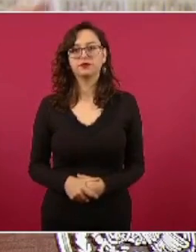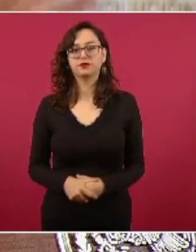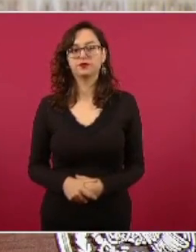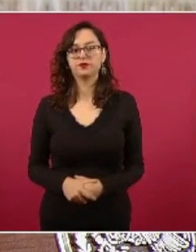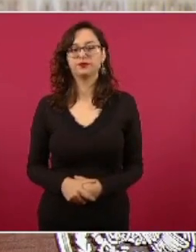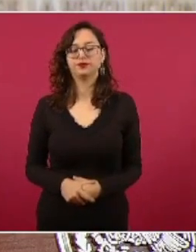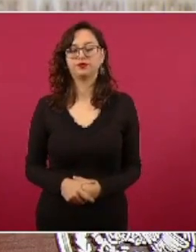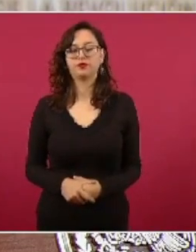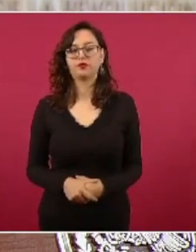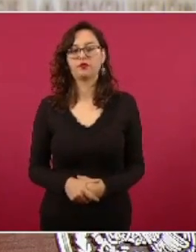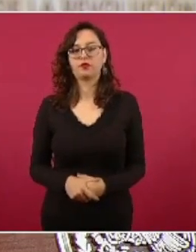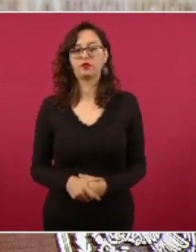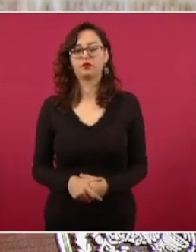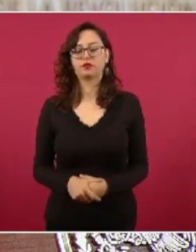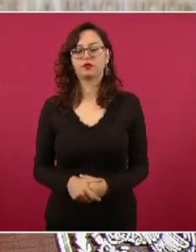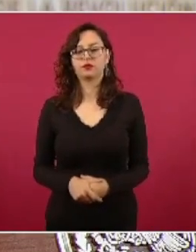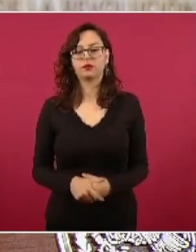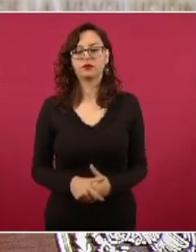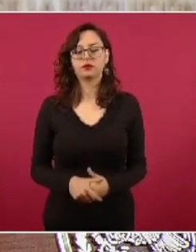y lo vamos a dar a conocer aquí.